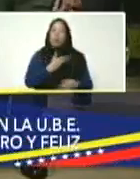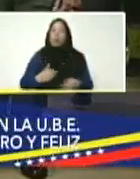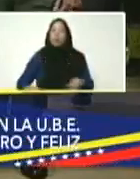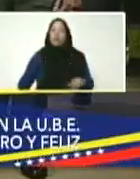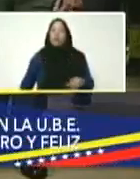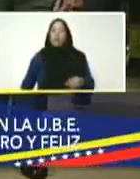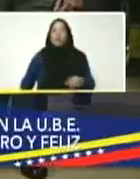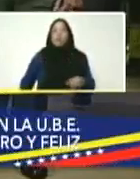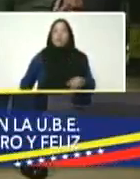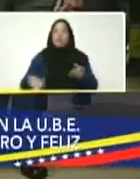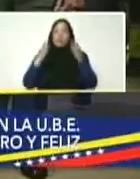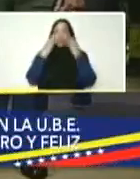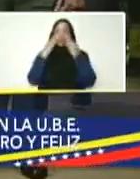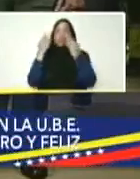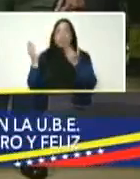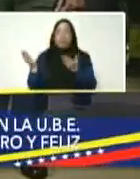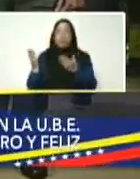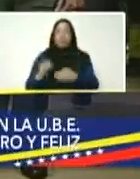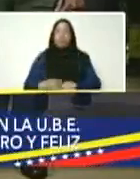Diana Virísima.